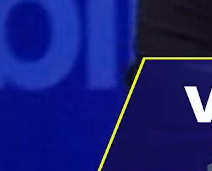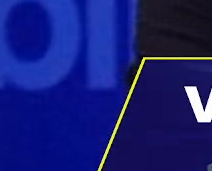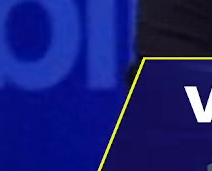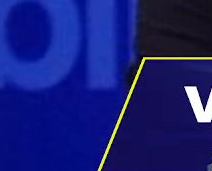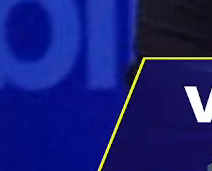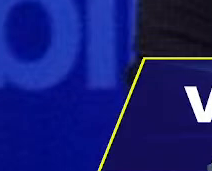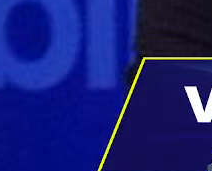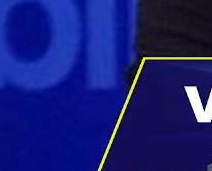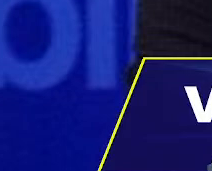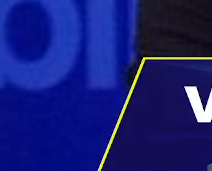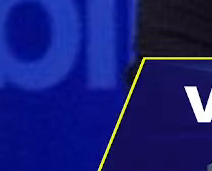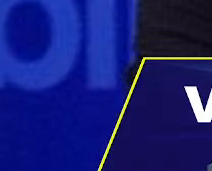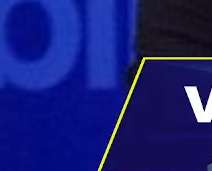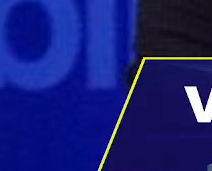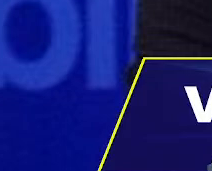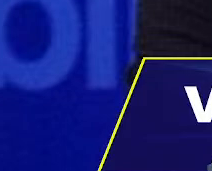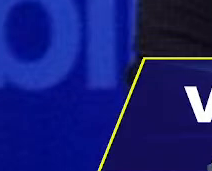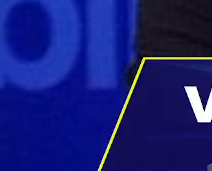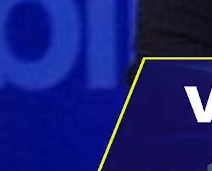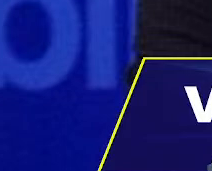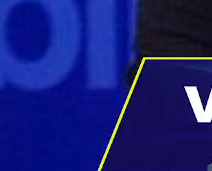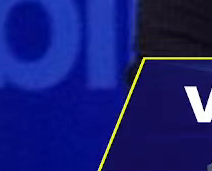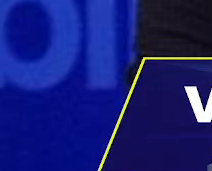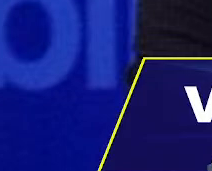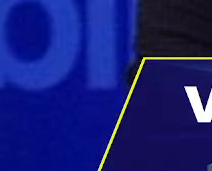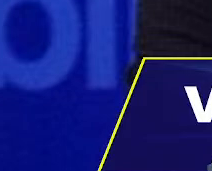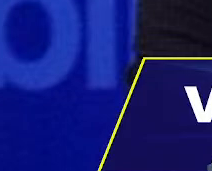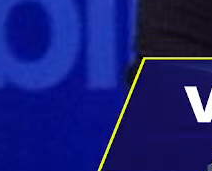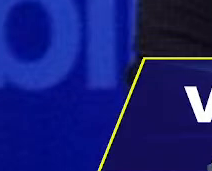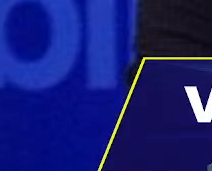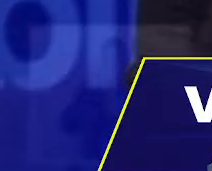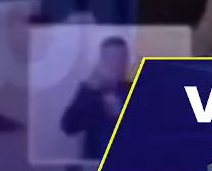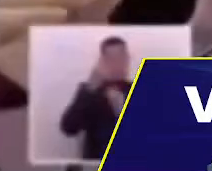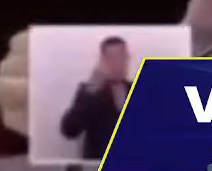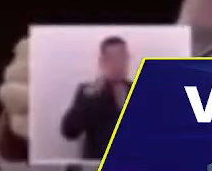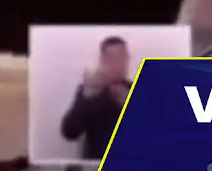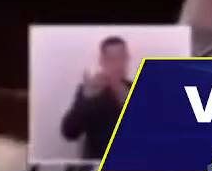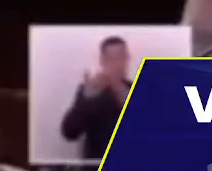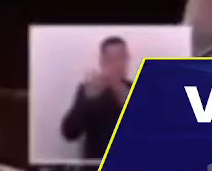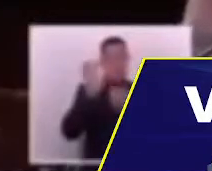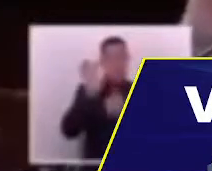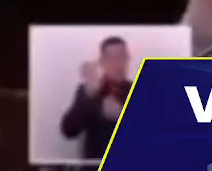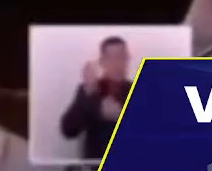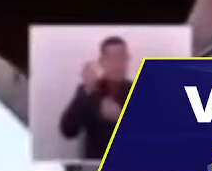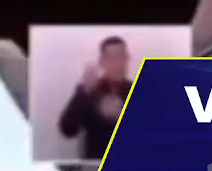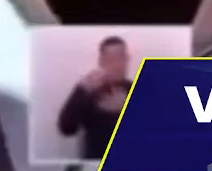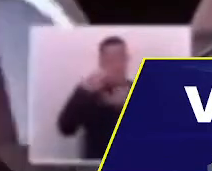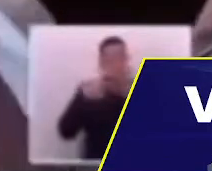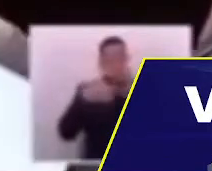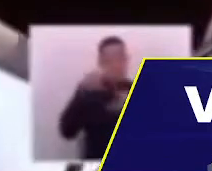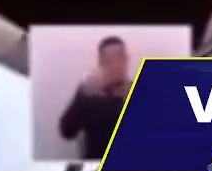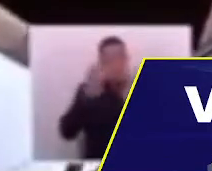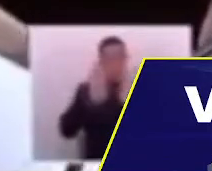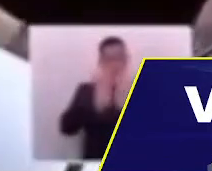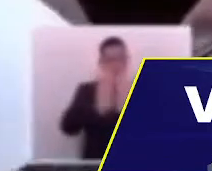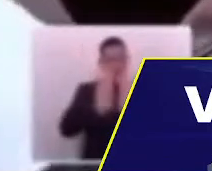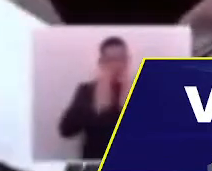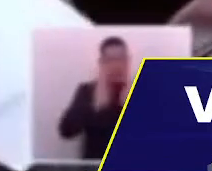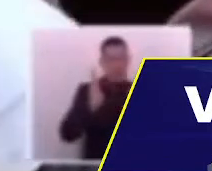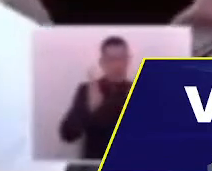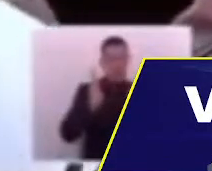señora decía y la reacción del diputado Rodrigo Ayala vea usted está probando una ley que abre